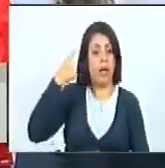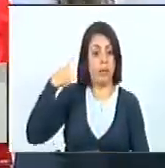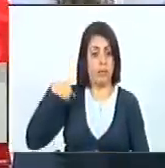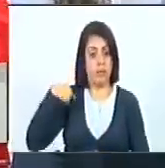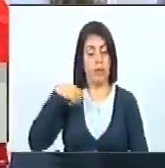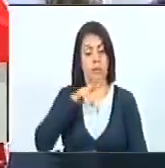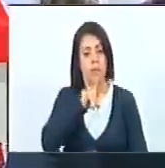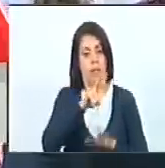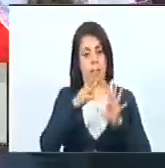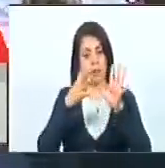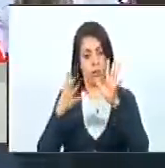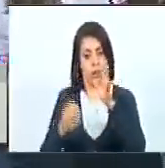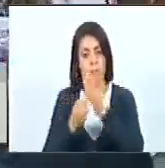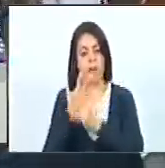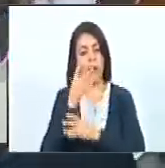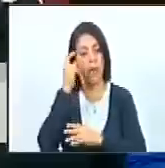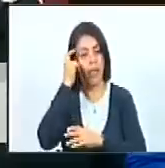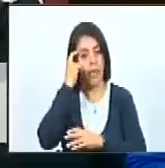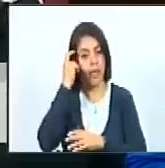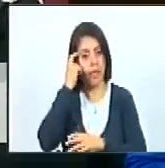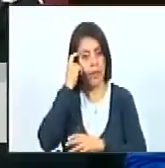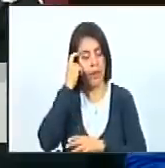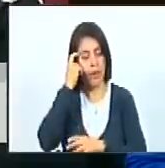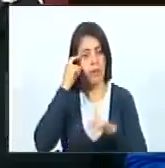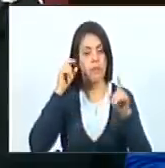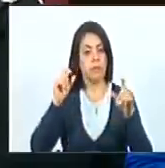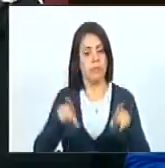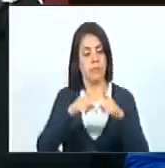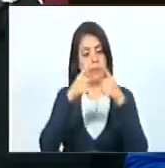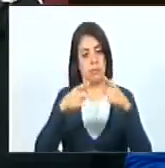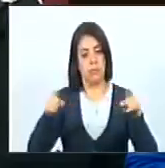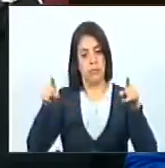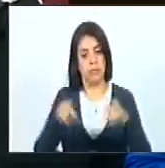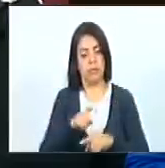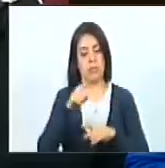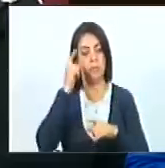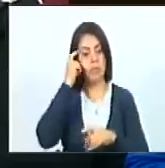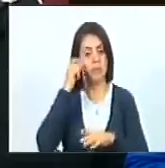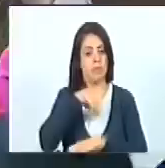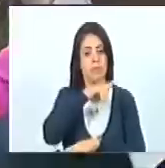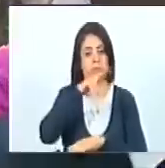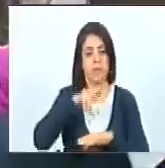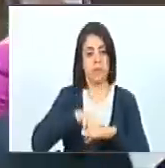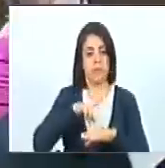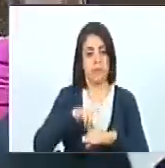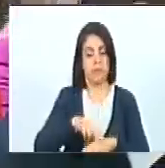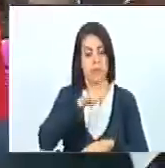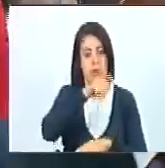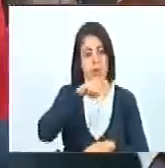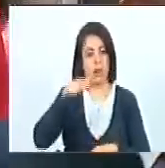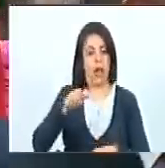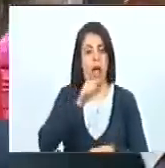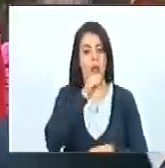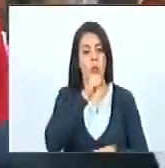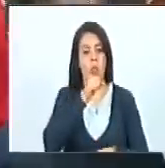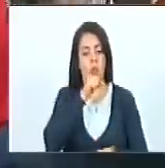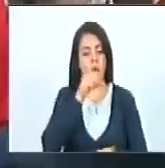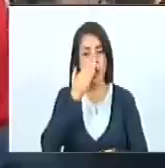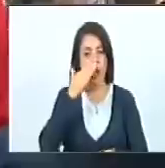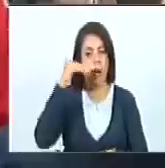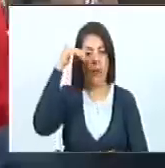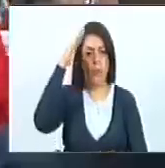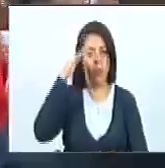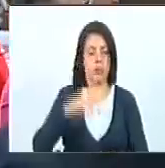ayer, 29 de mayo, celebramos el Día Nacional de las Personas Adultas